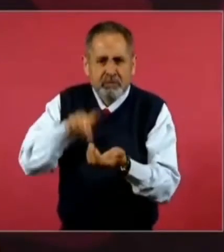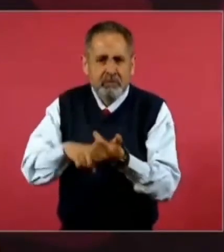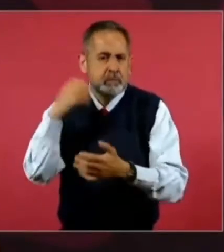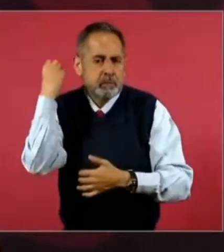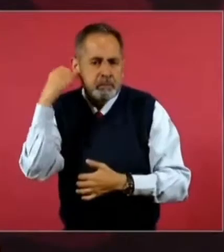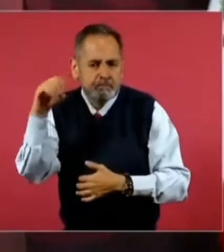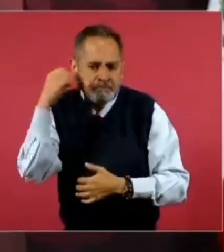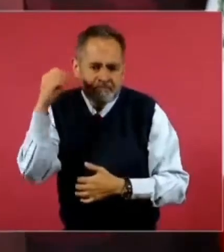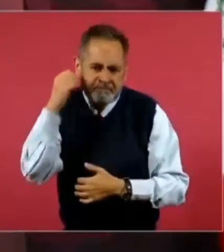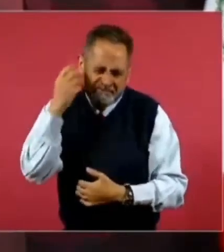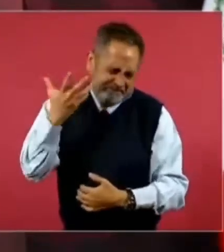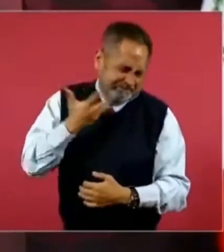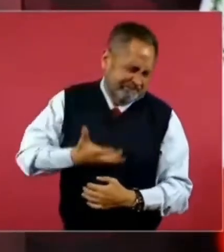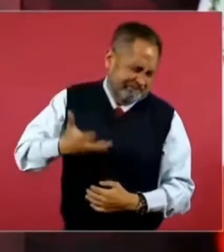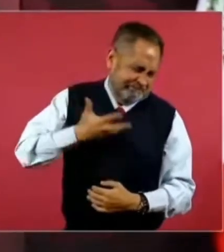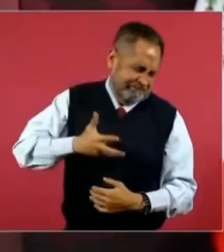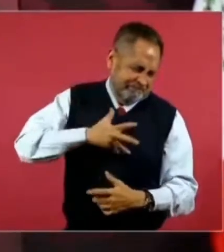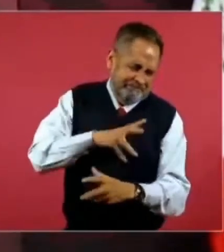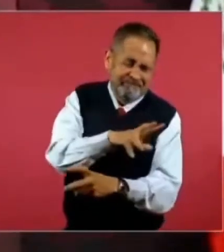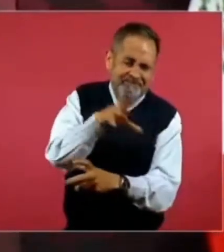Oaxaca.